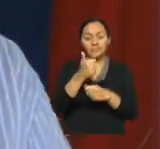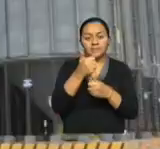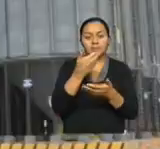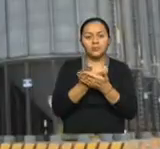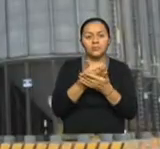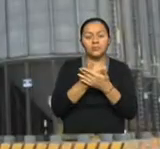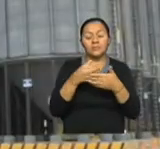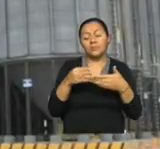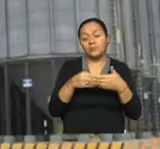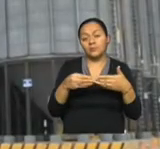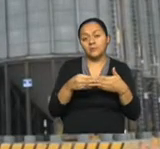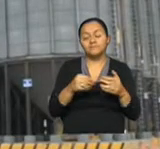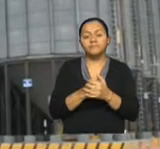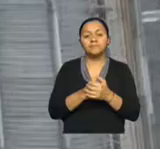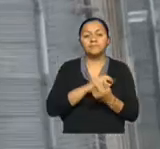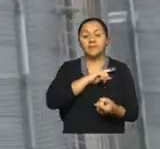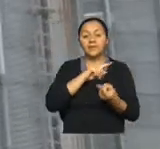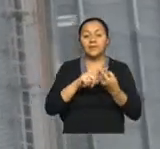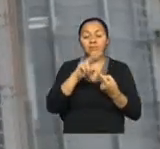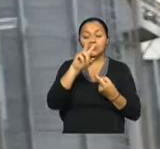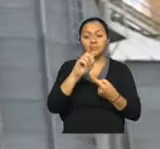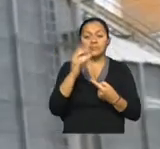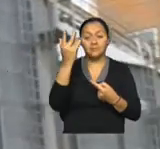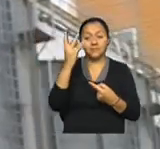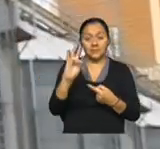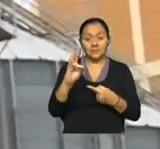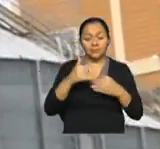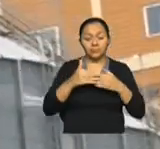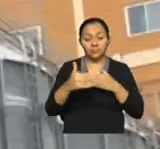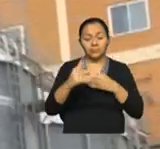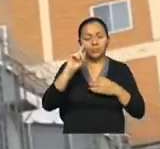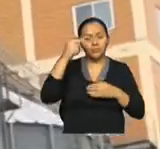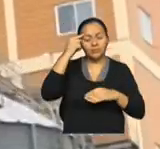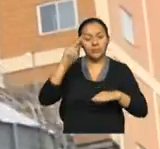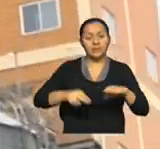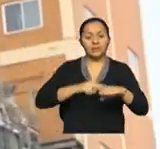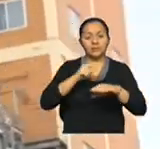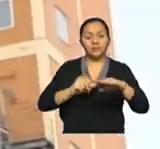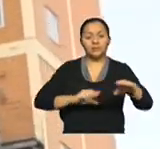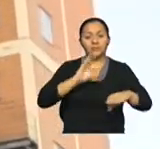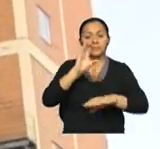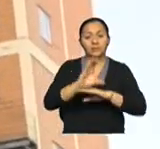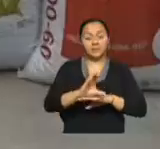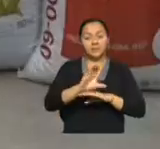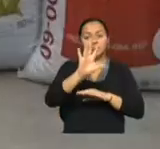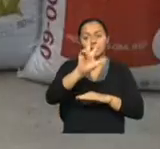dolarizada. Hasta el 2017, el Gobierno Nacional ha invertido más de